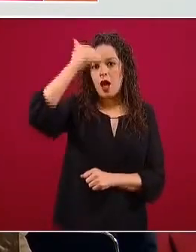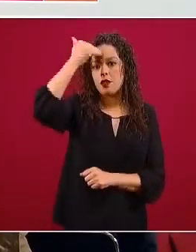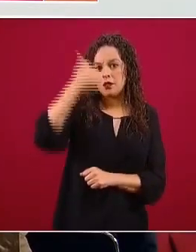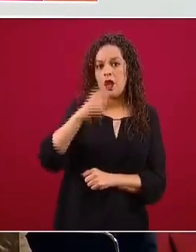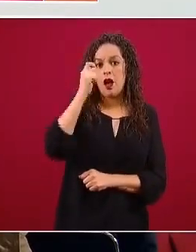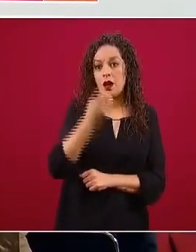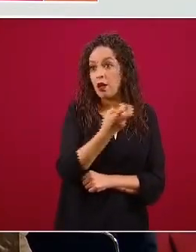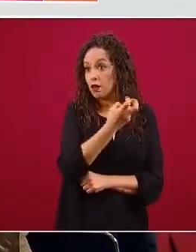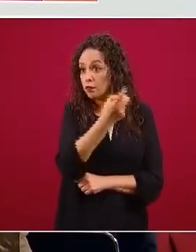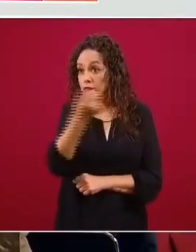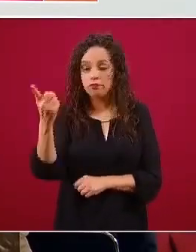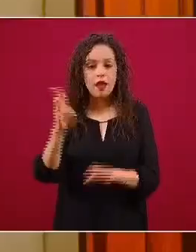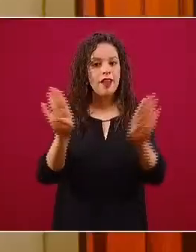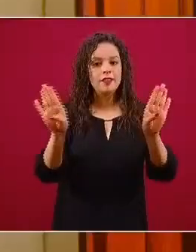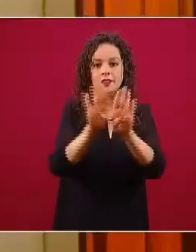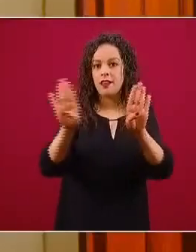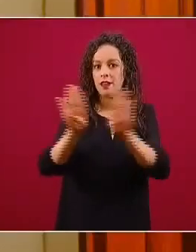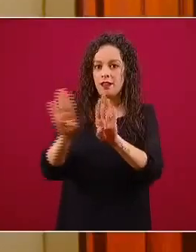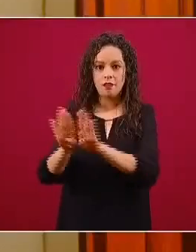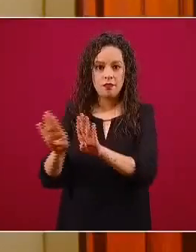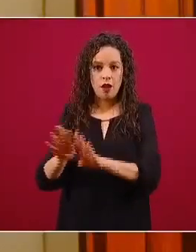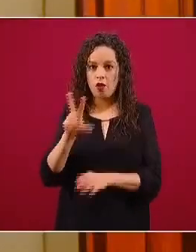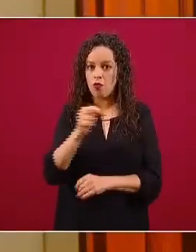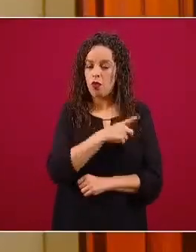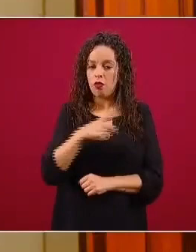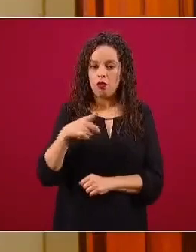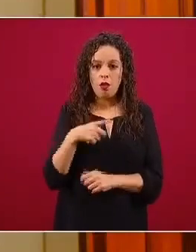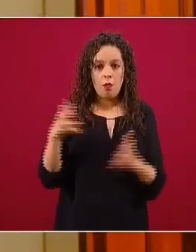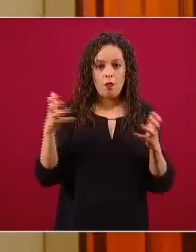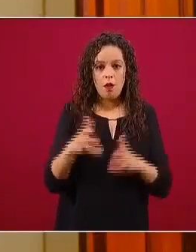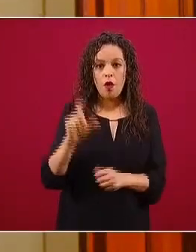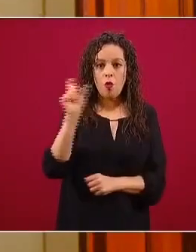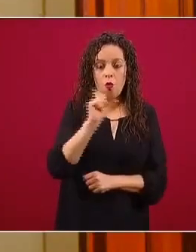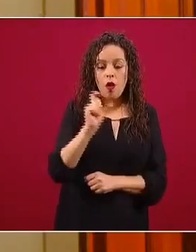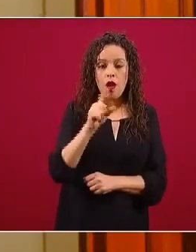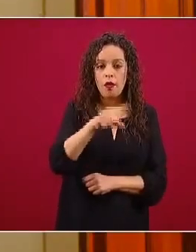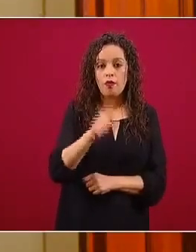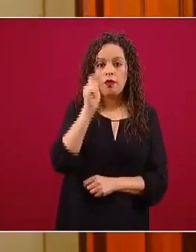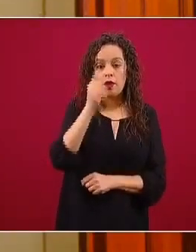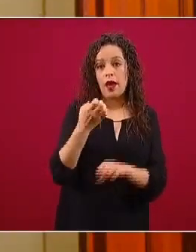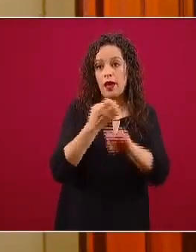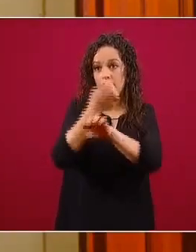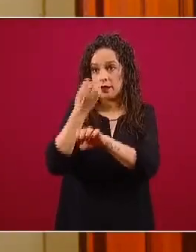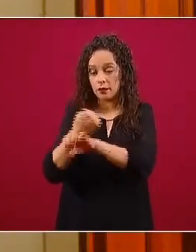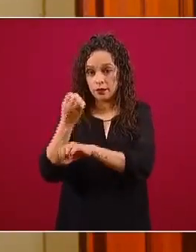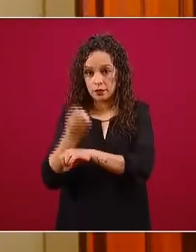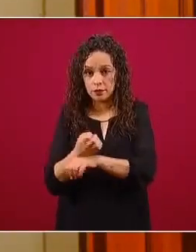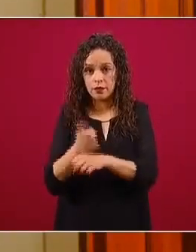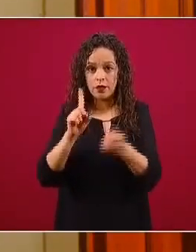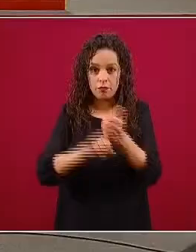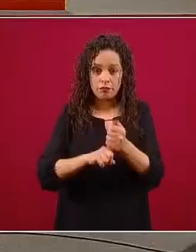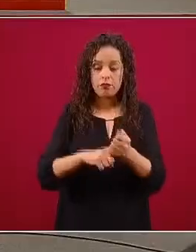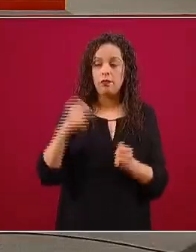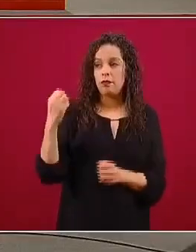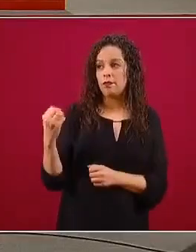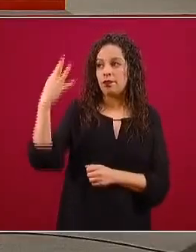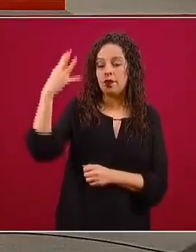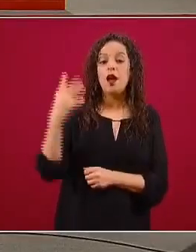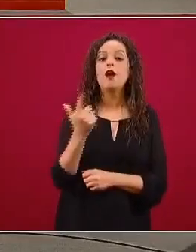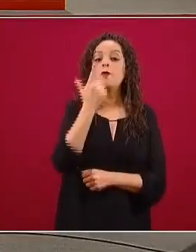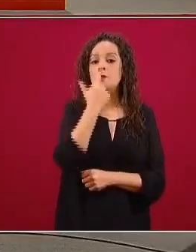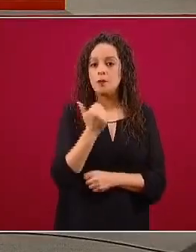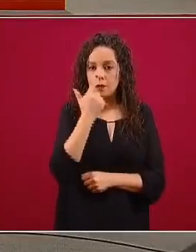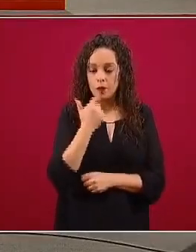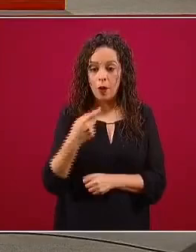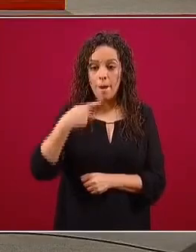están cerradas, que no se deben de llevar a cabo cuando la entidad federativa tiene su nivel de riesgo máximo, es decir, en rojo, pero cuando